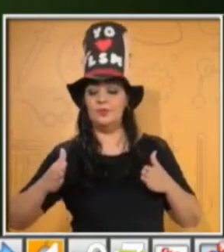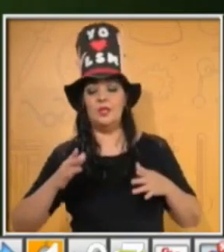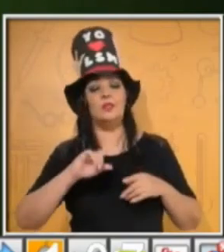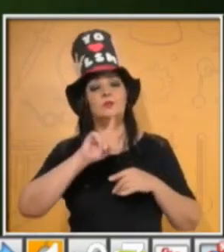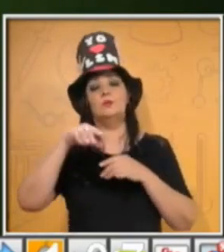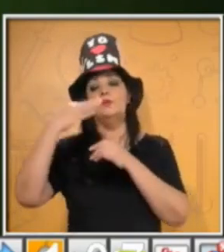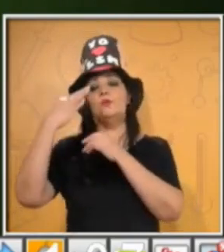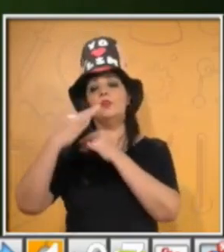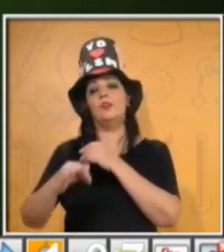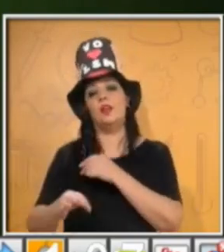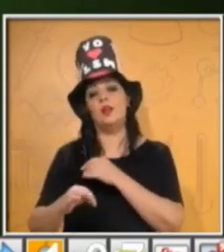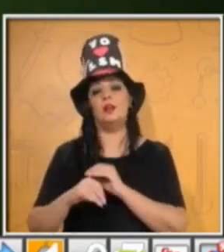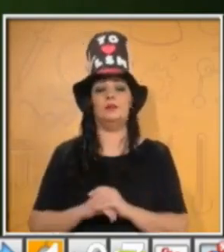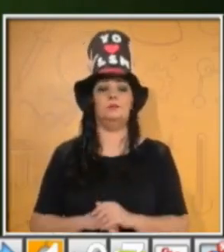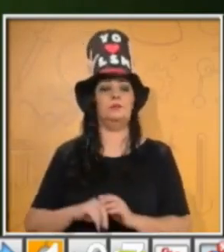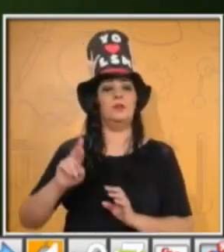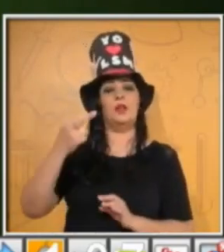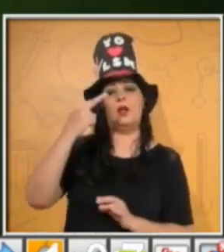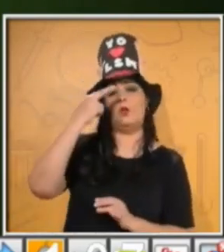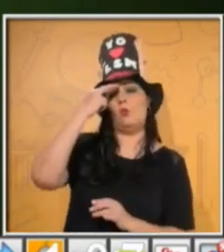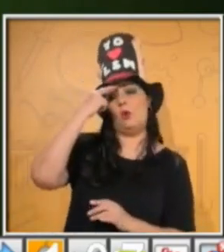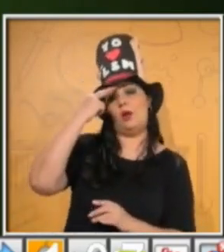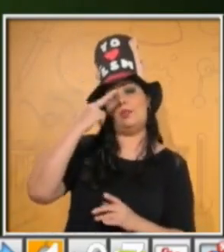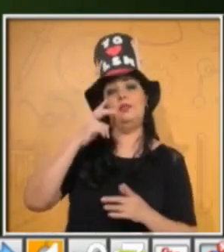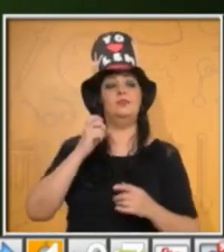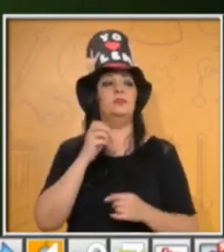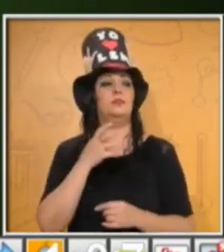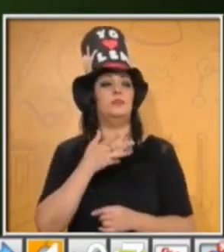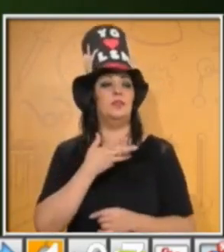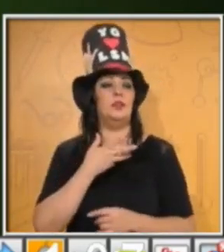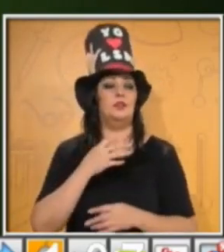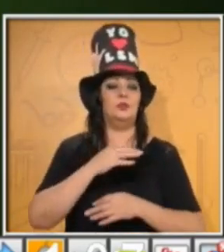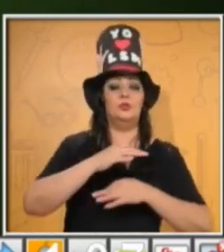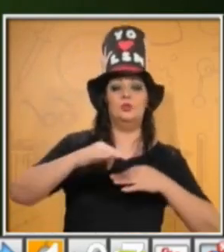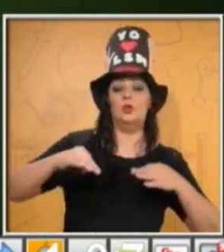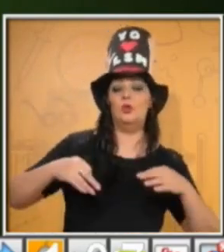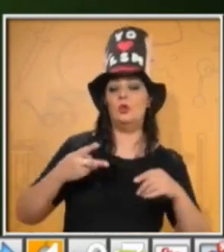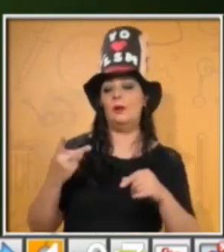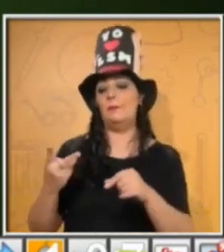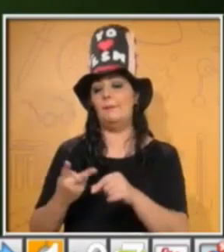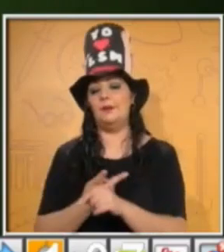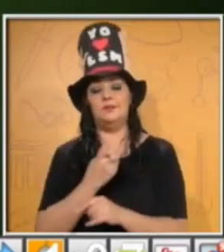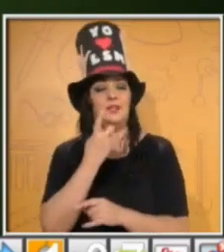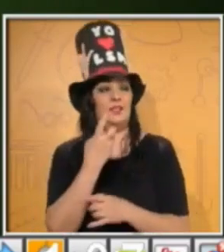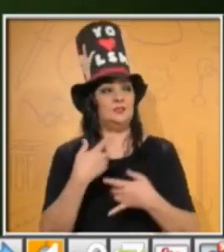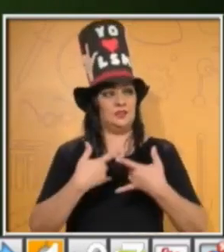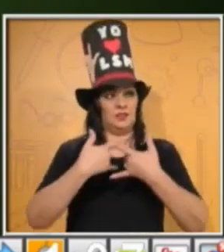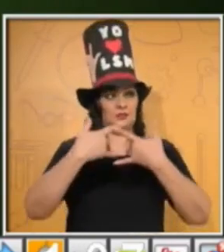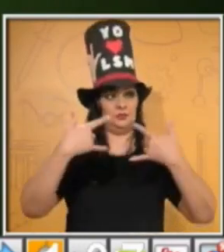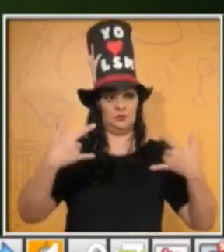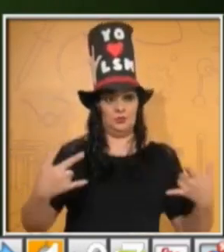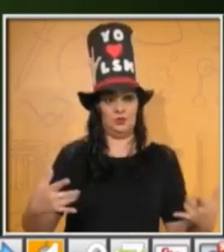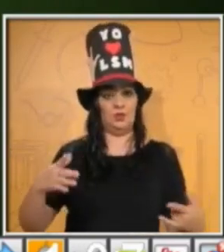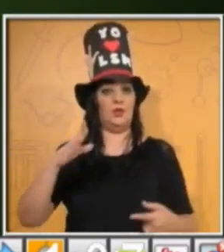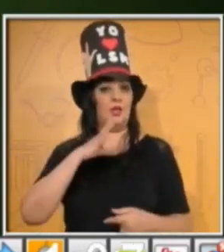y desenlace. Recuerda que el desarrollo es todo lo que pasa durante esa historia que se te esté